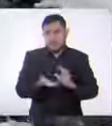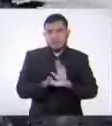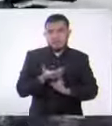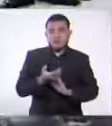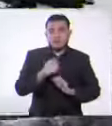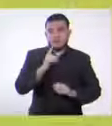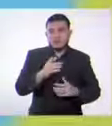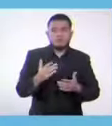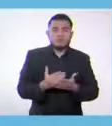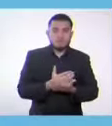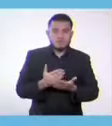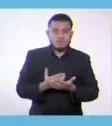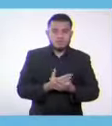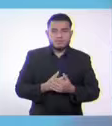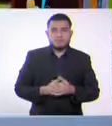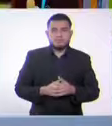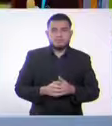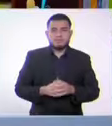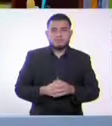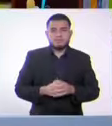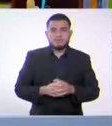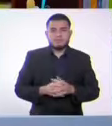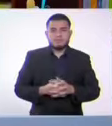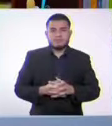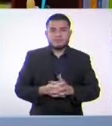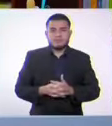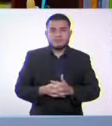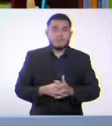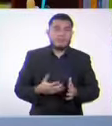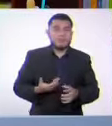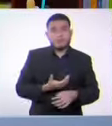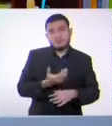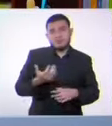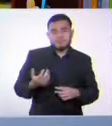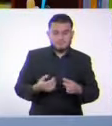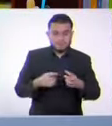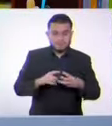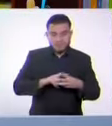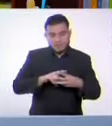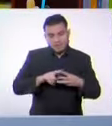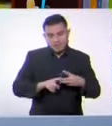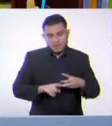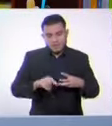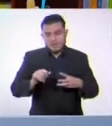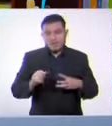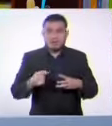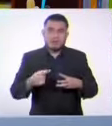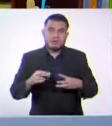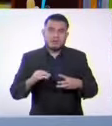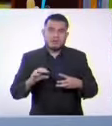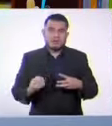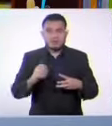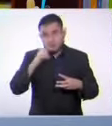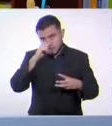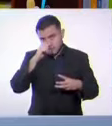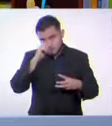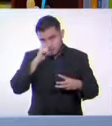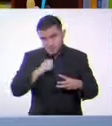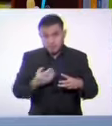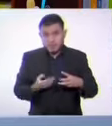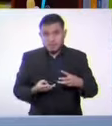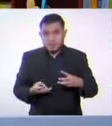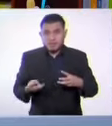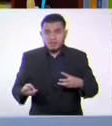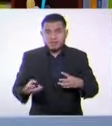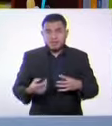tus estudios. Los estados de agregación de la materia se caracterizan por cómo